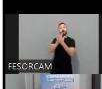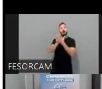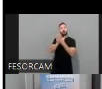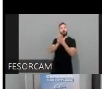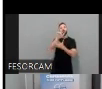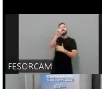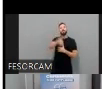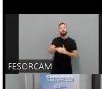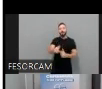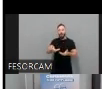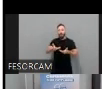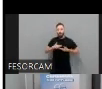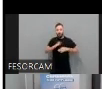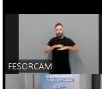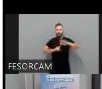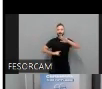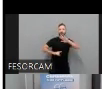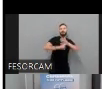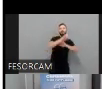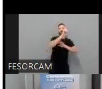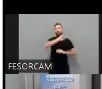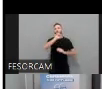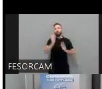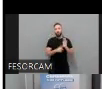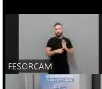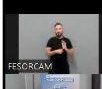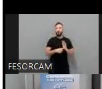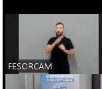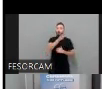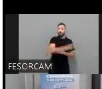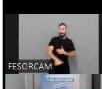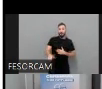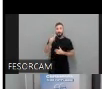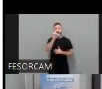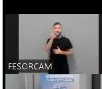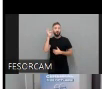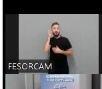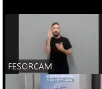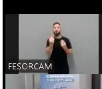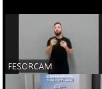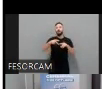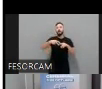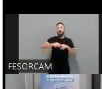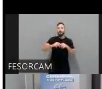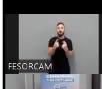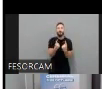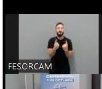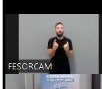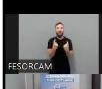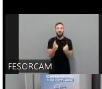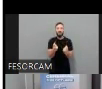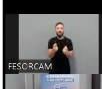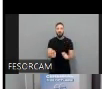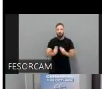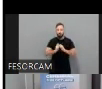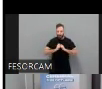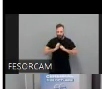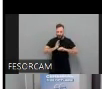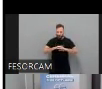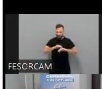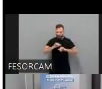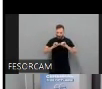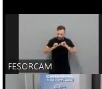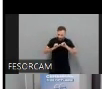en el desarrollo global. A muchos de nuestros niños y niñas les falta una herramienta que les permita pues, continuar